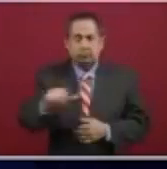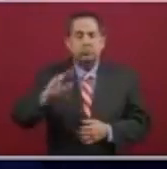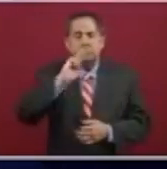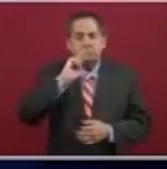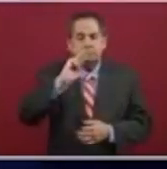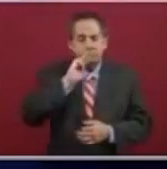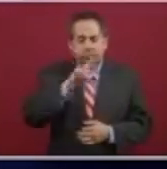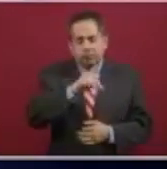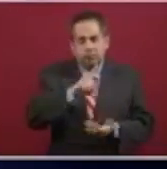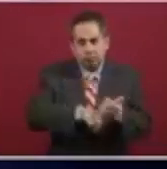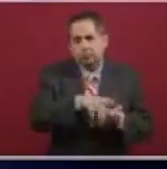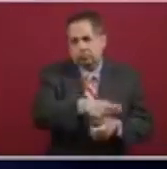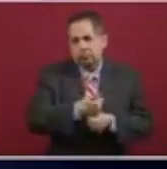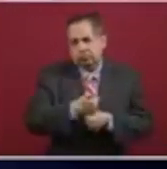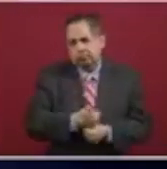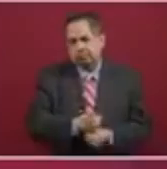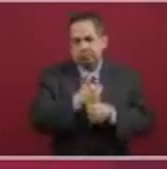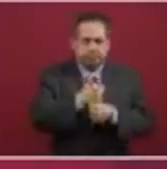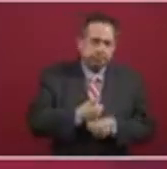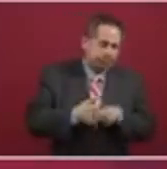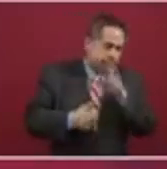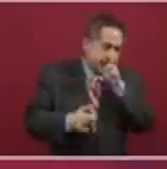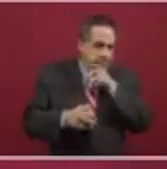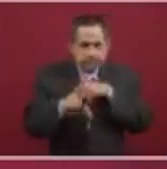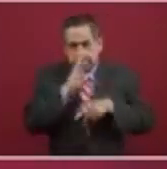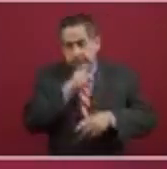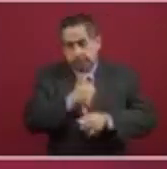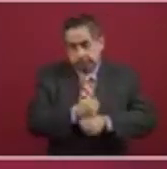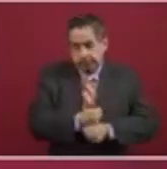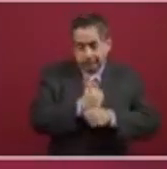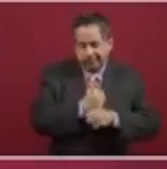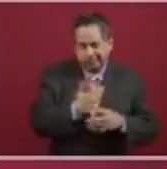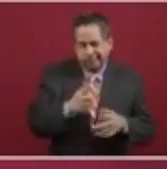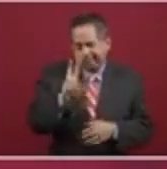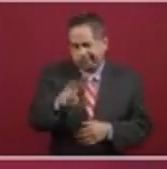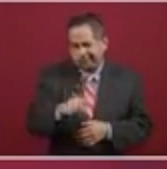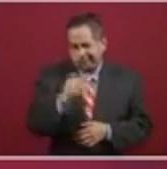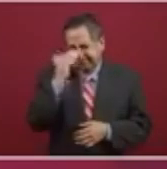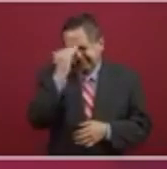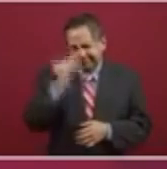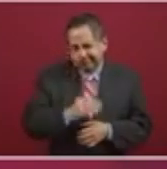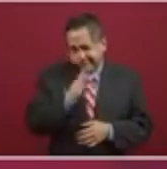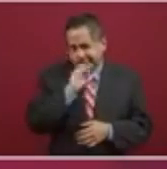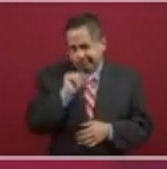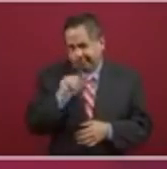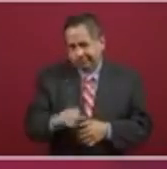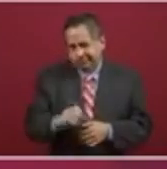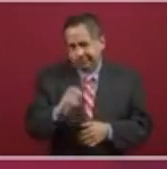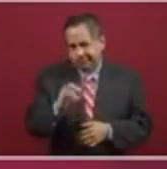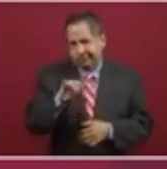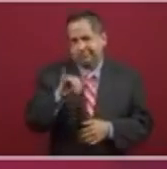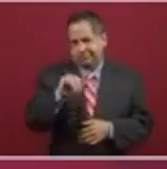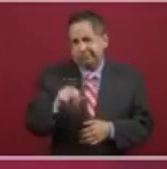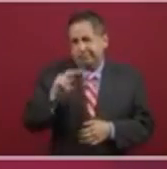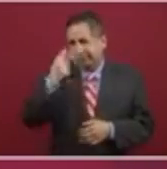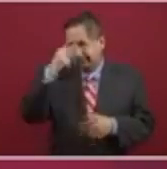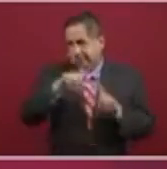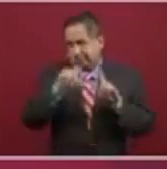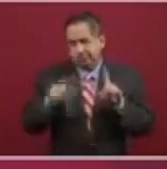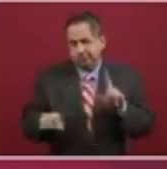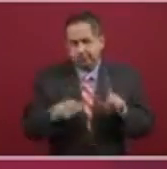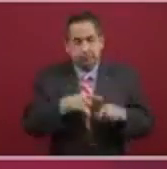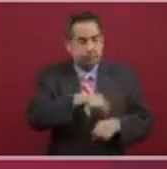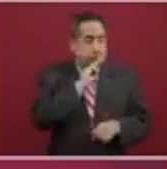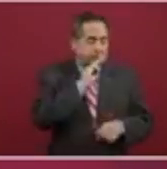sufren por esta terrible crisis de México